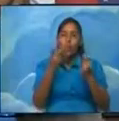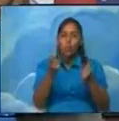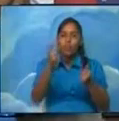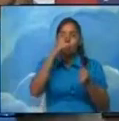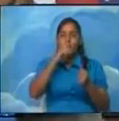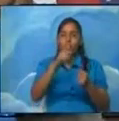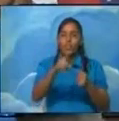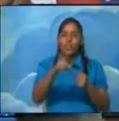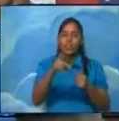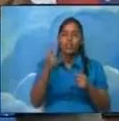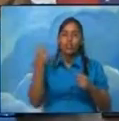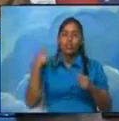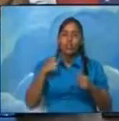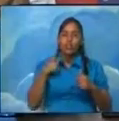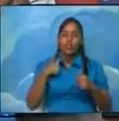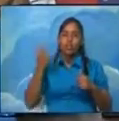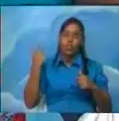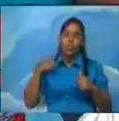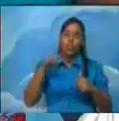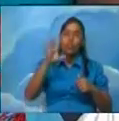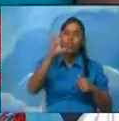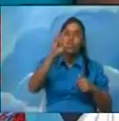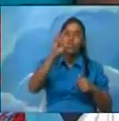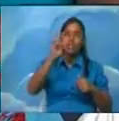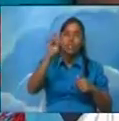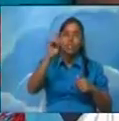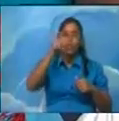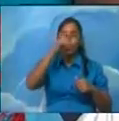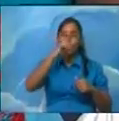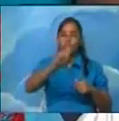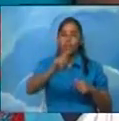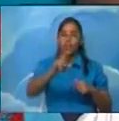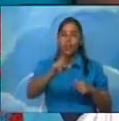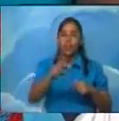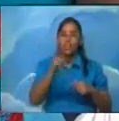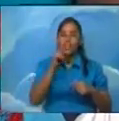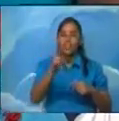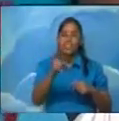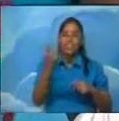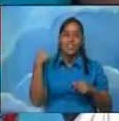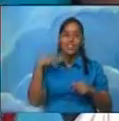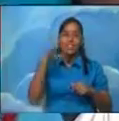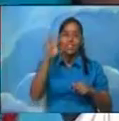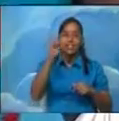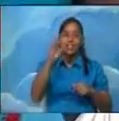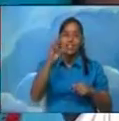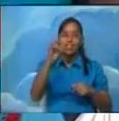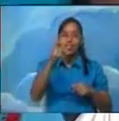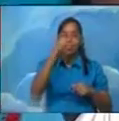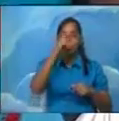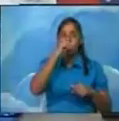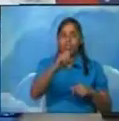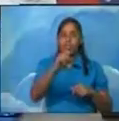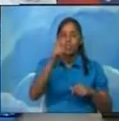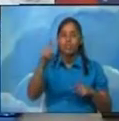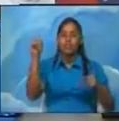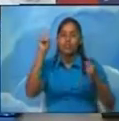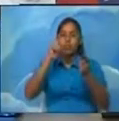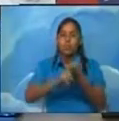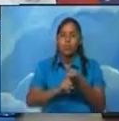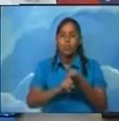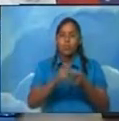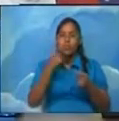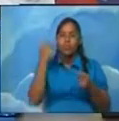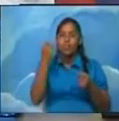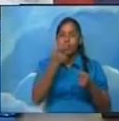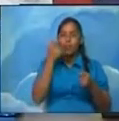tiene usted, hermana? Yo tengo 78 años. Usted tiene 78 años, sí, y su marido la busca como